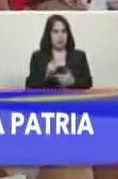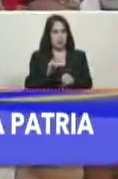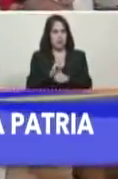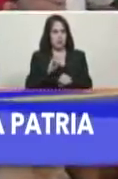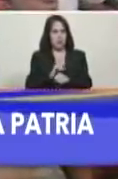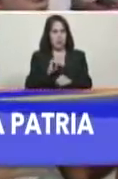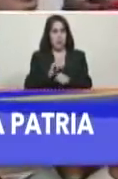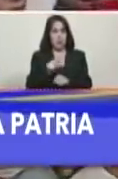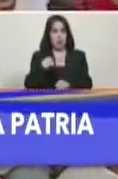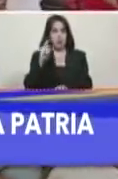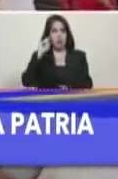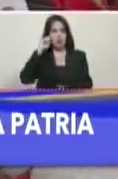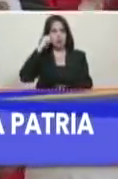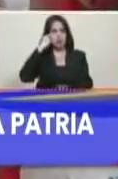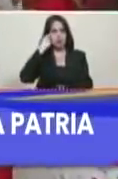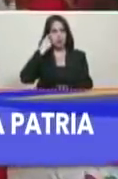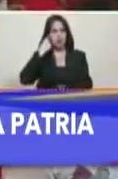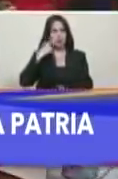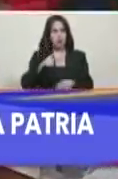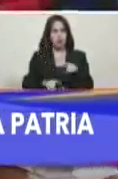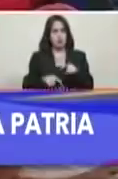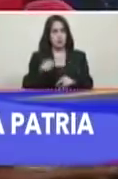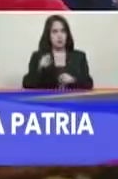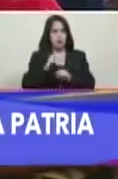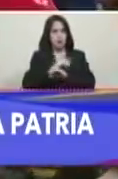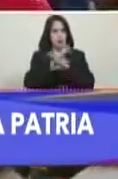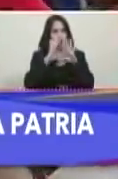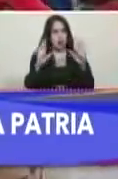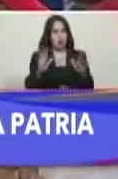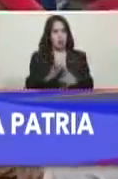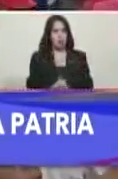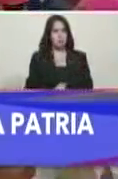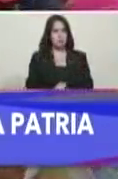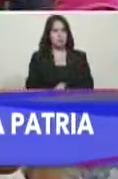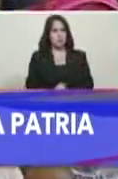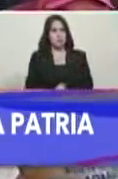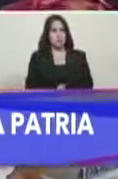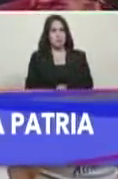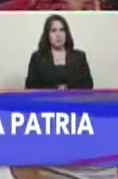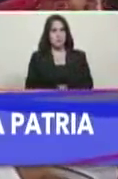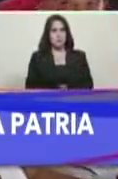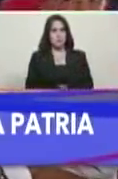Yo lo recuerdo muy claramente.